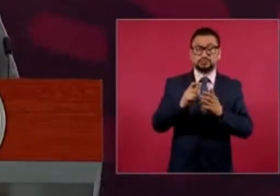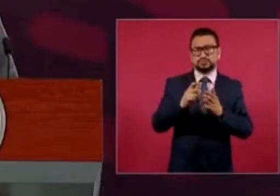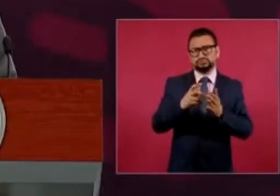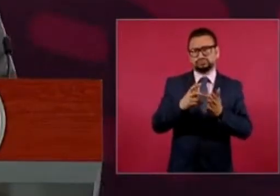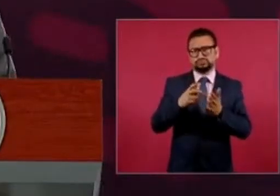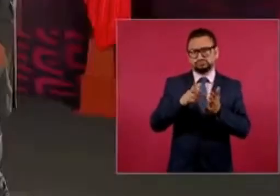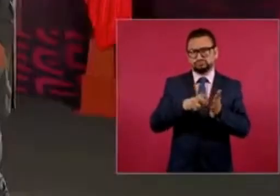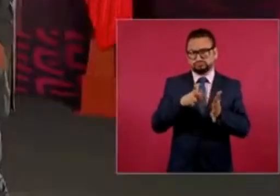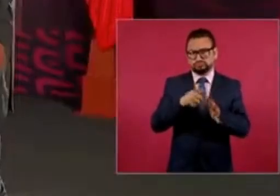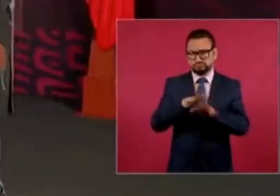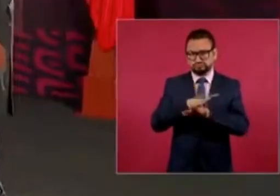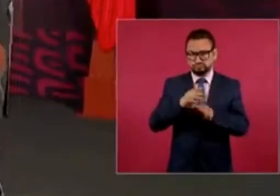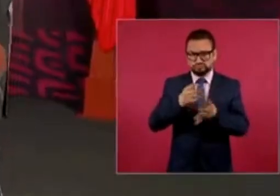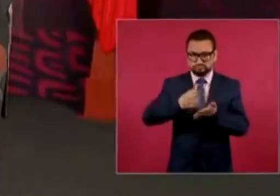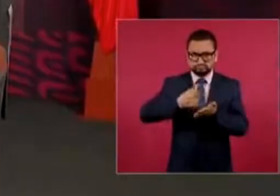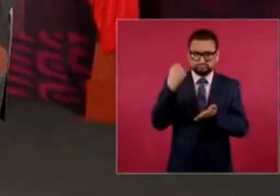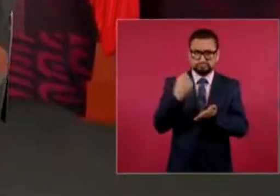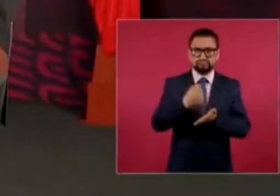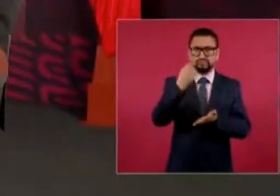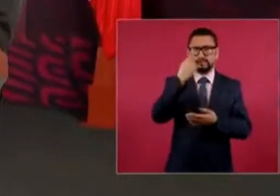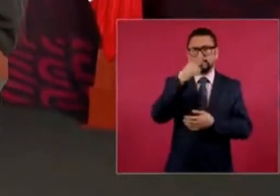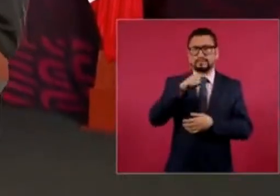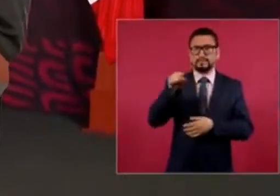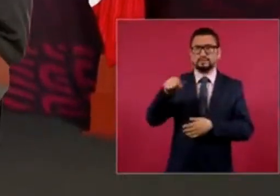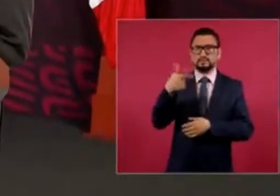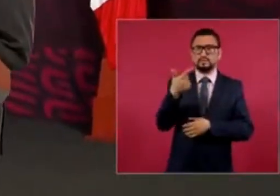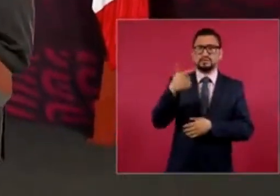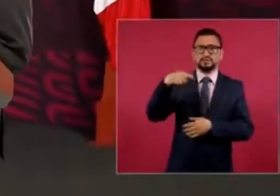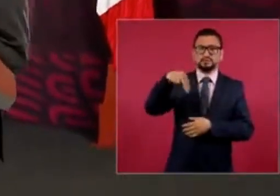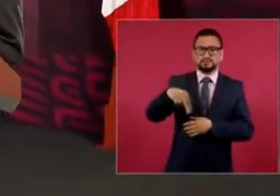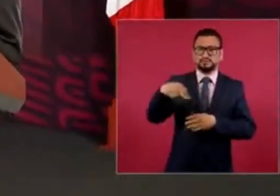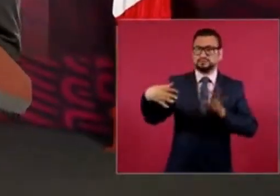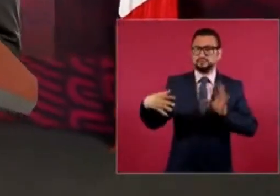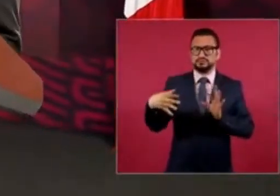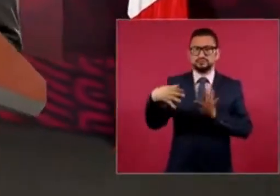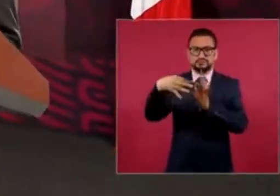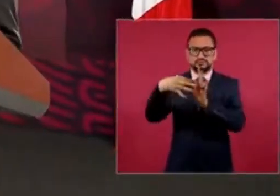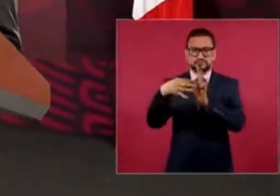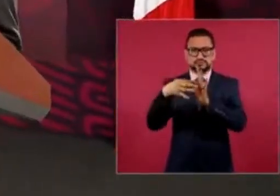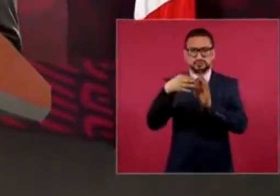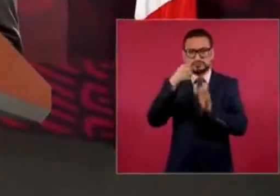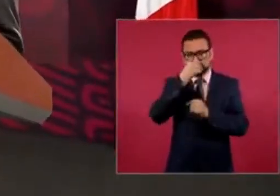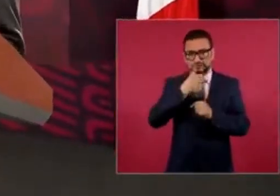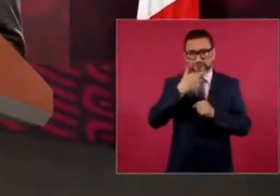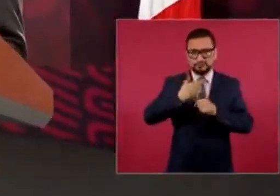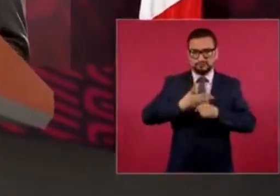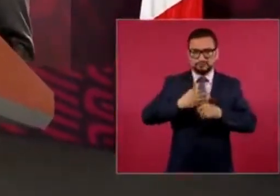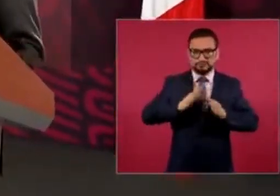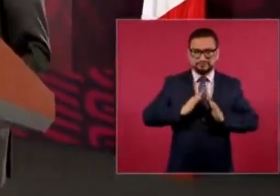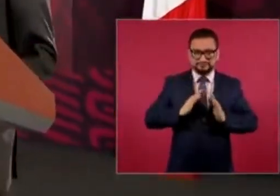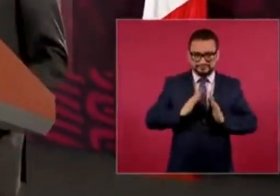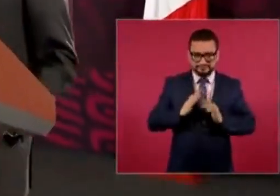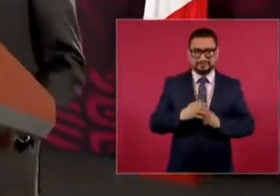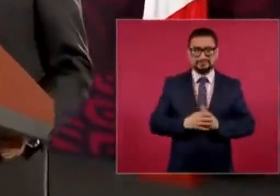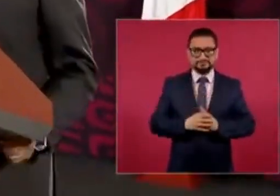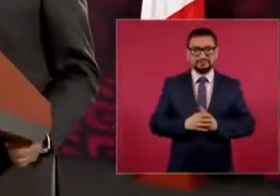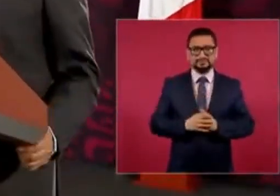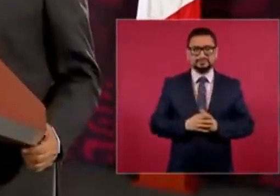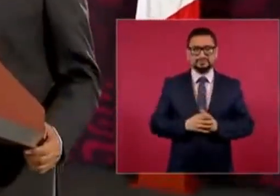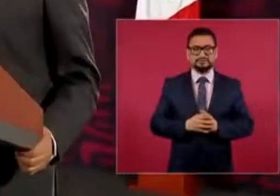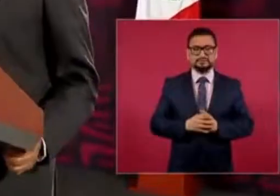la reforma para que la Guardia Nacional dependa de la Secretaría de la Defensa,